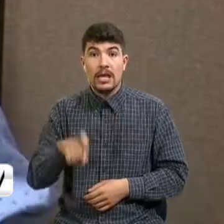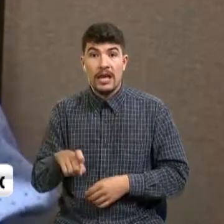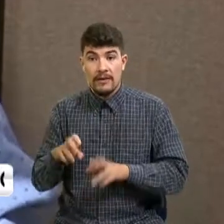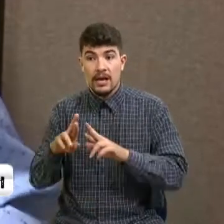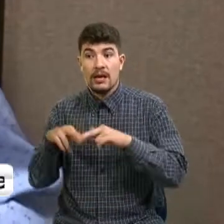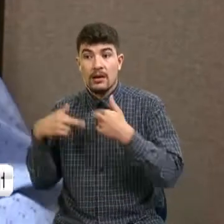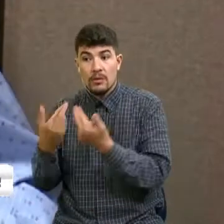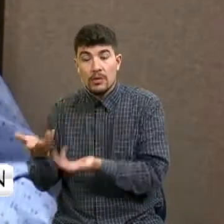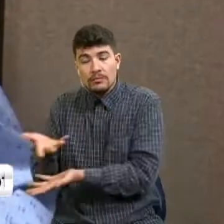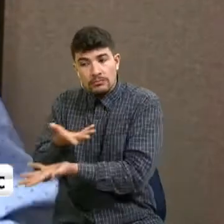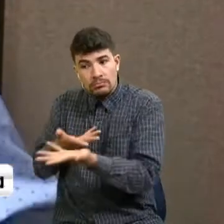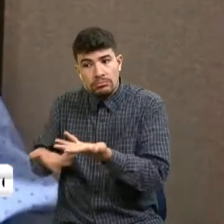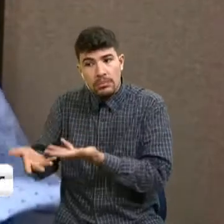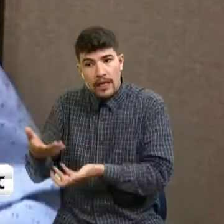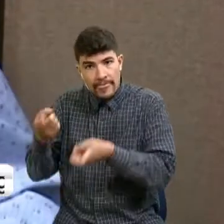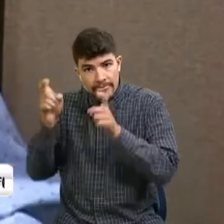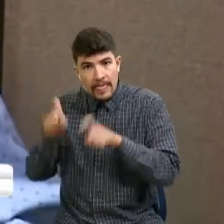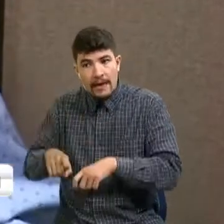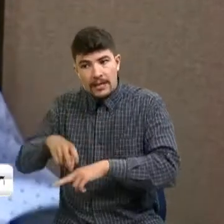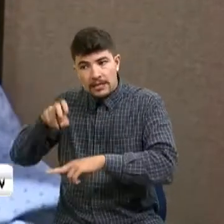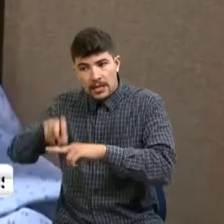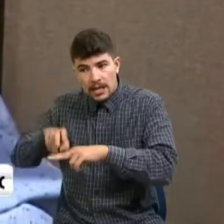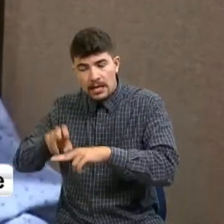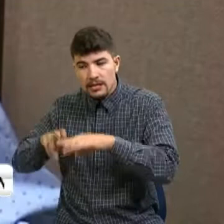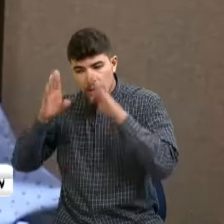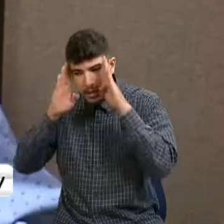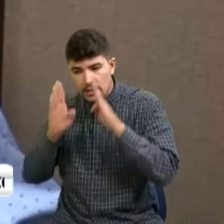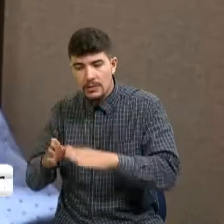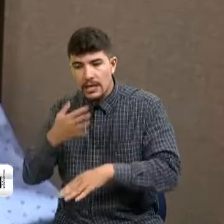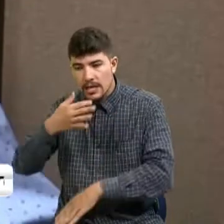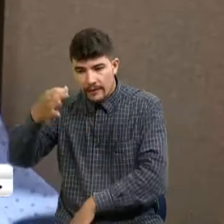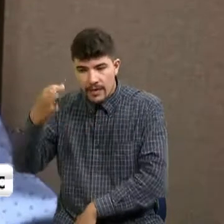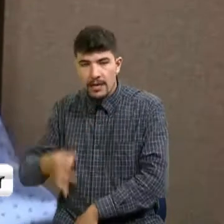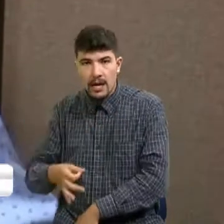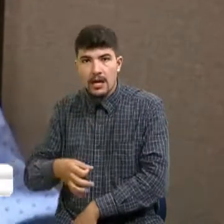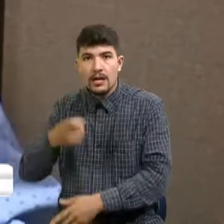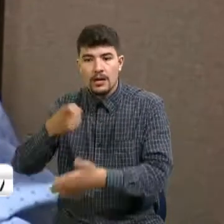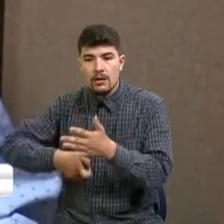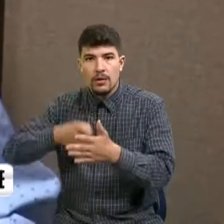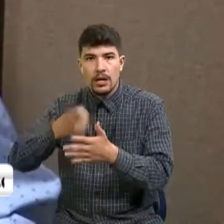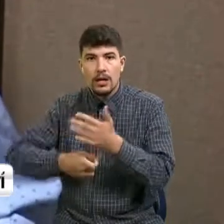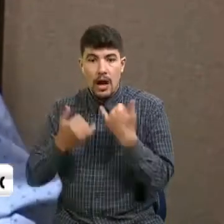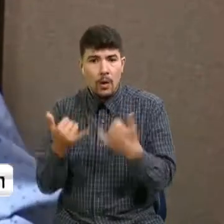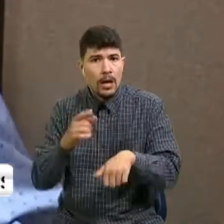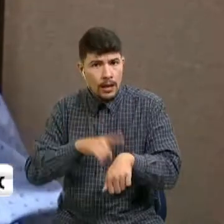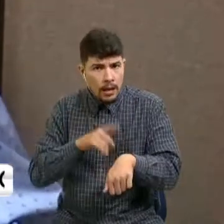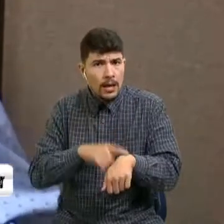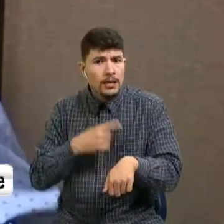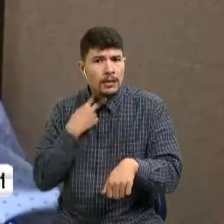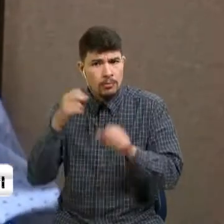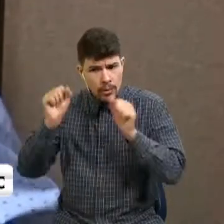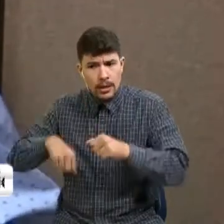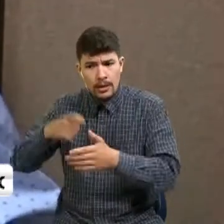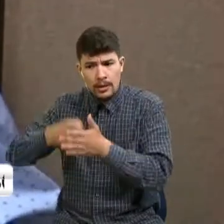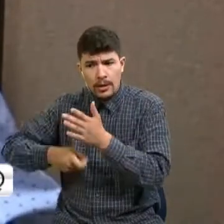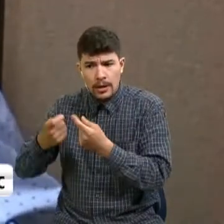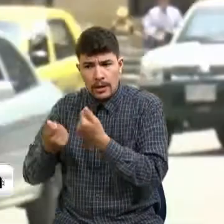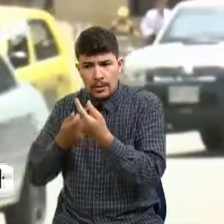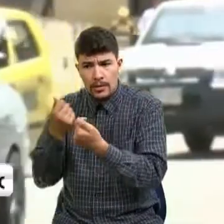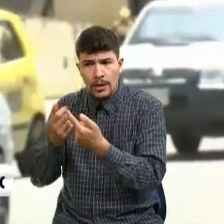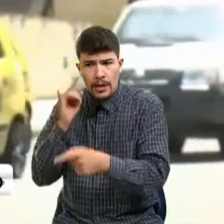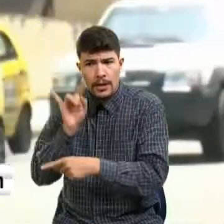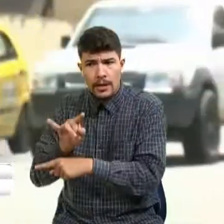debe ser debe sentarse plasmarse y darle la realidad y corregir esa tiempo para corregir con la contaduría general de la